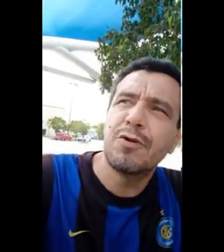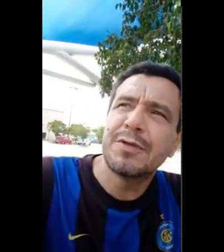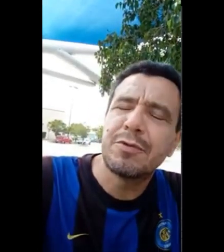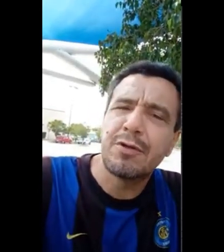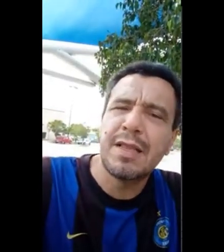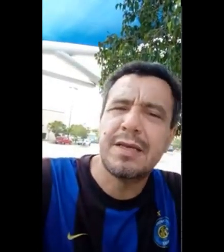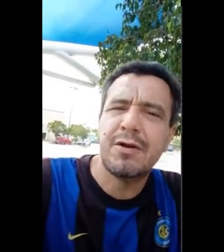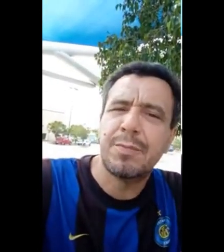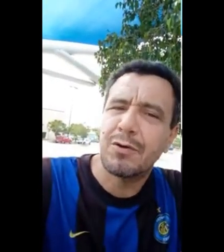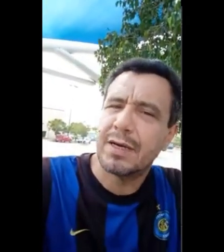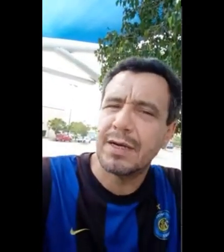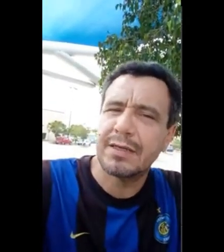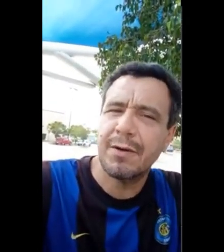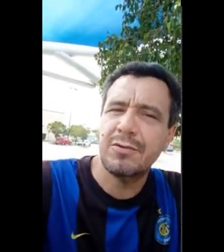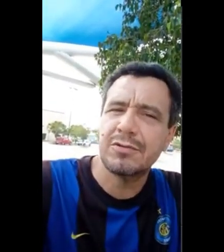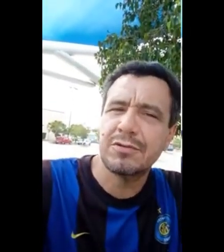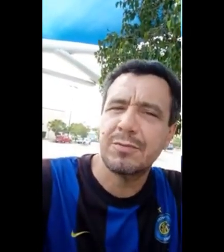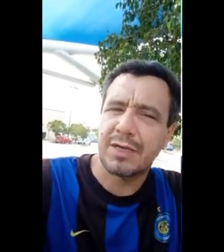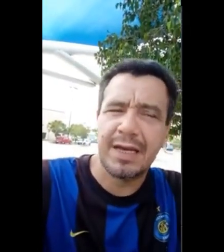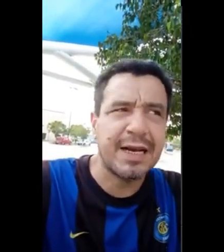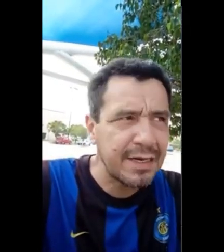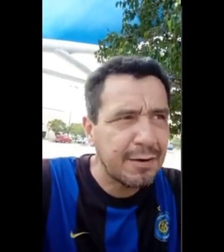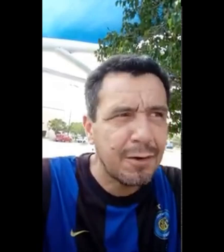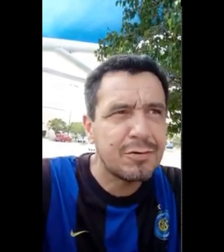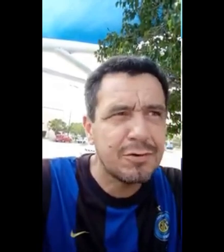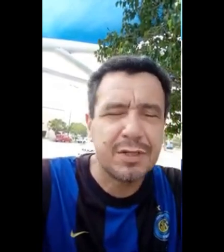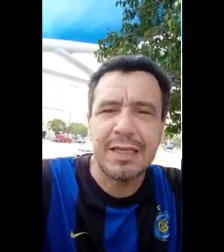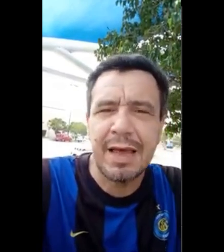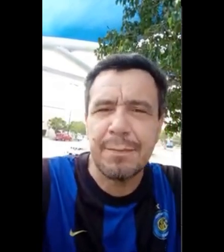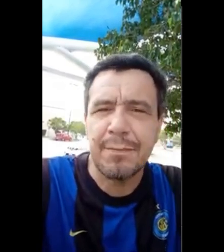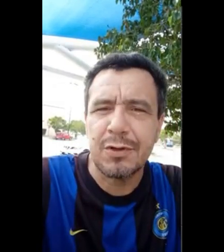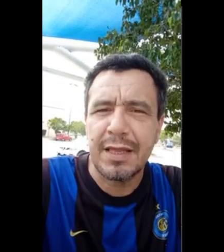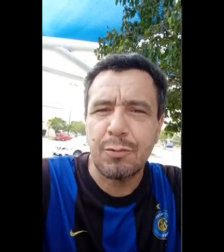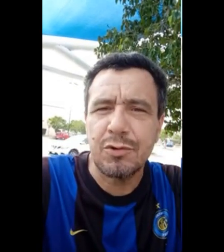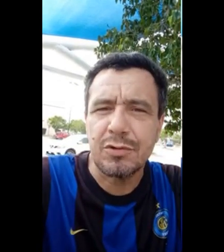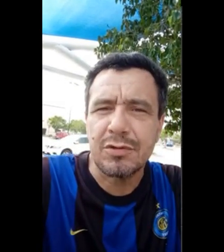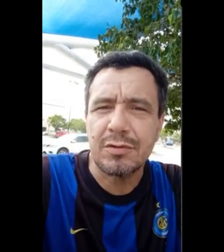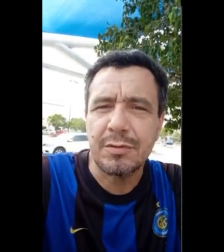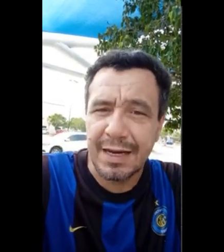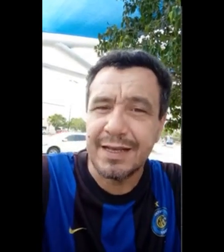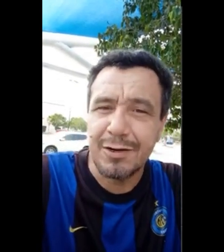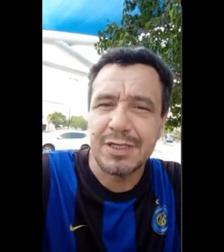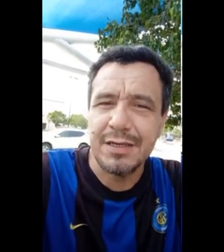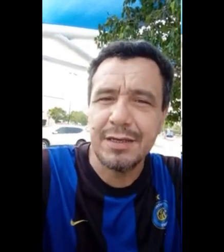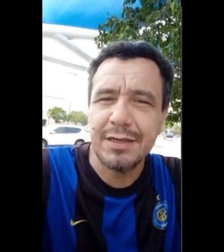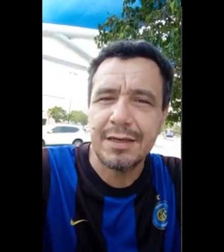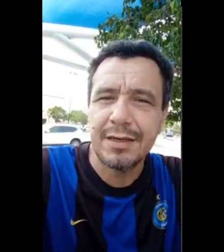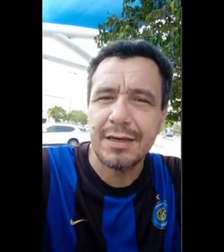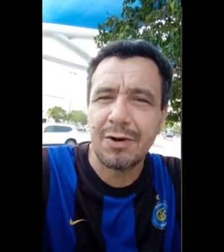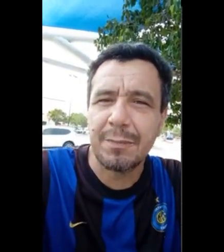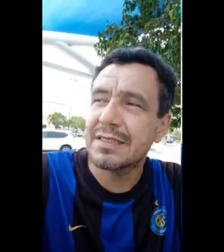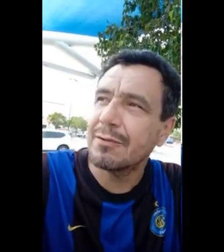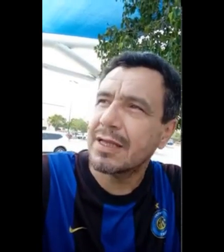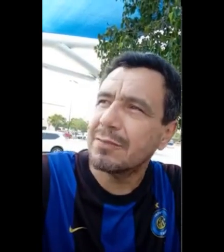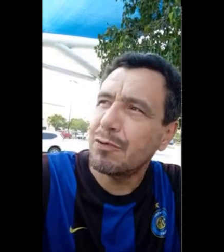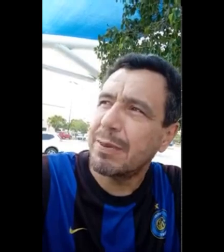ejemplo, López Obrador da dinero, pero no genera trabajos, porque generar trabajos no te da votos. Dar dinero sí. Lo